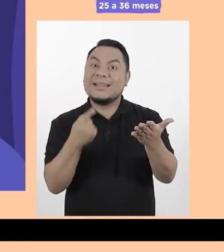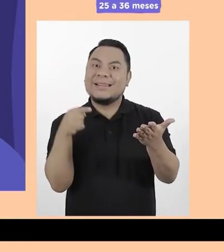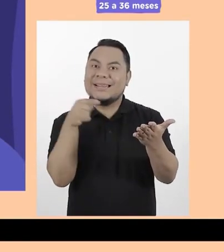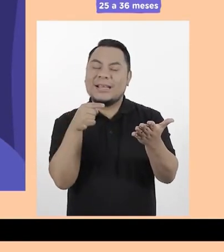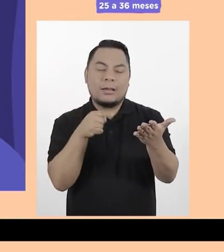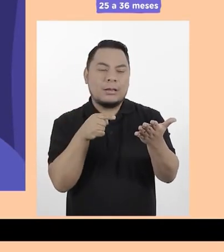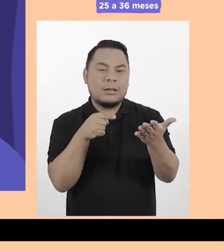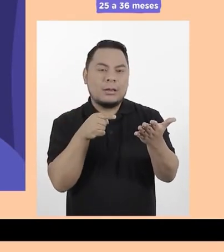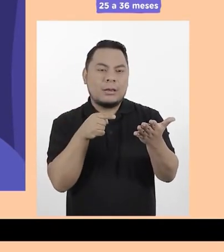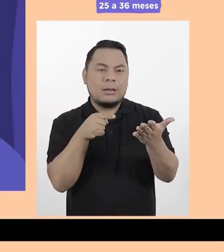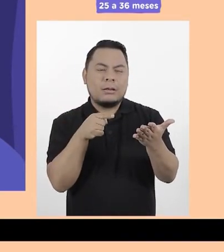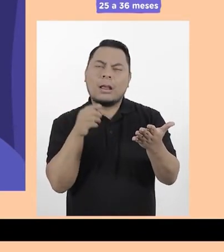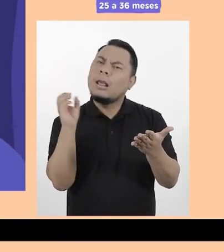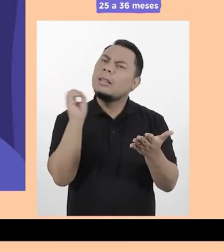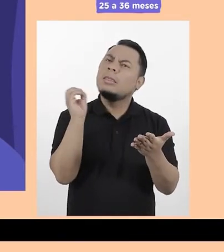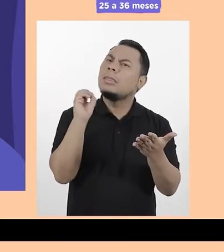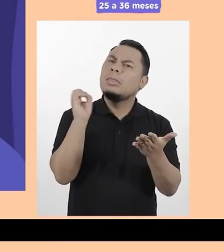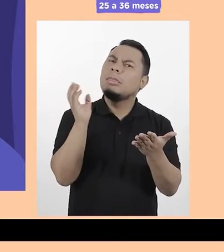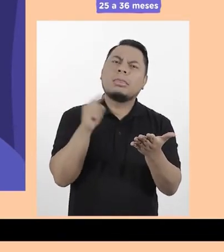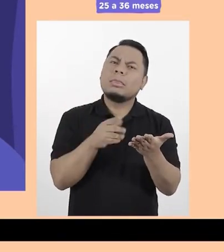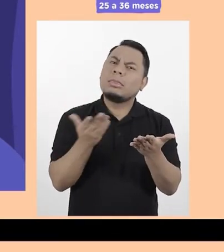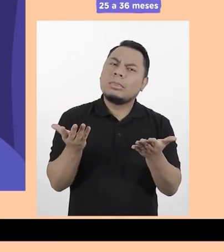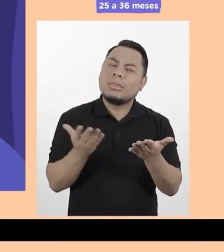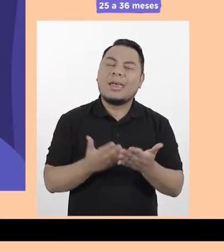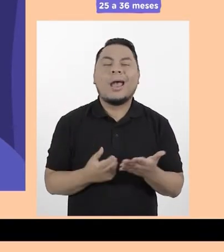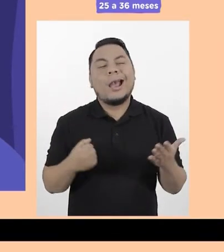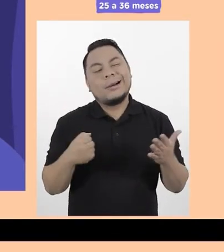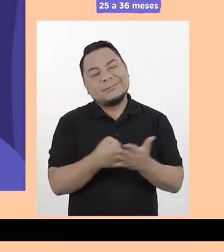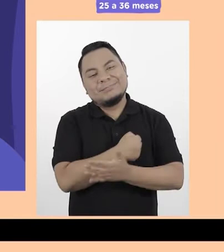dice: ¡No está!